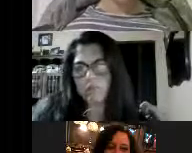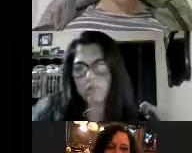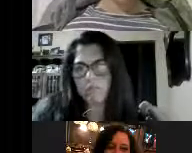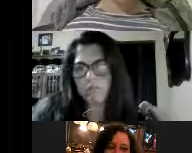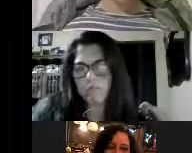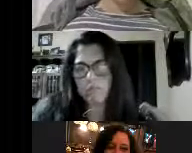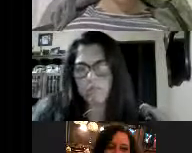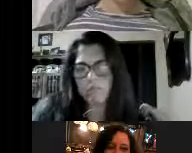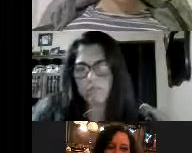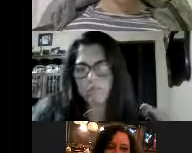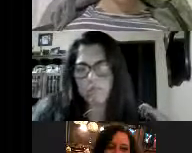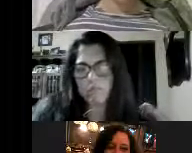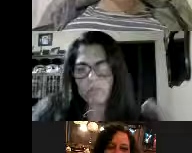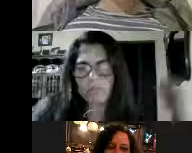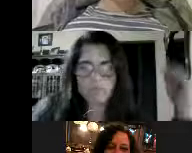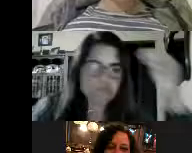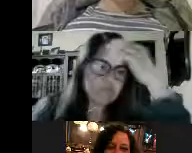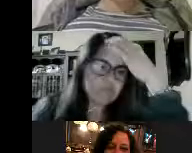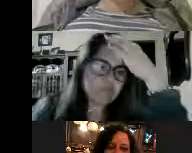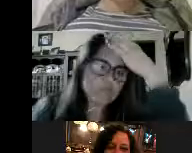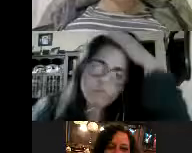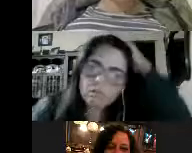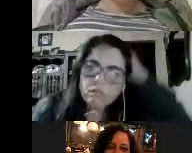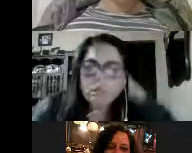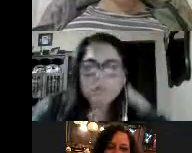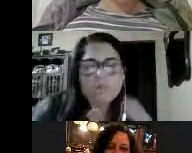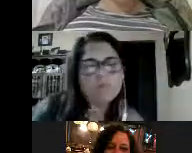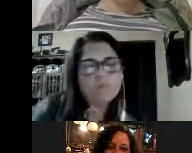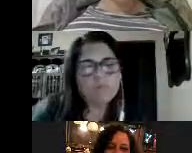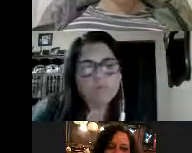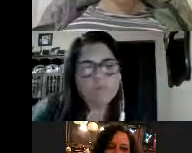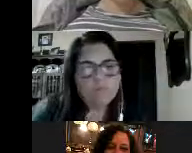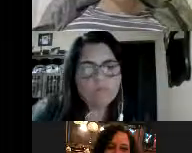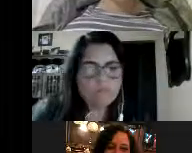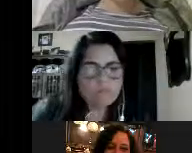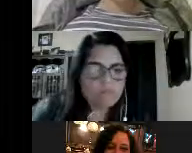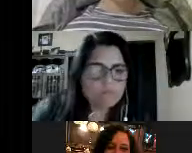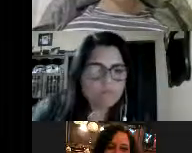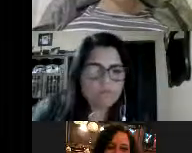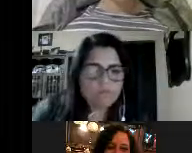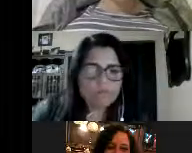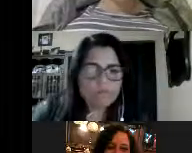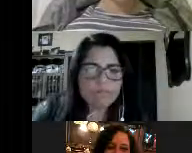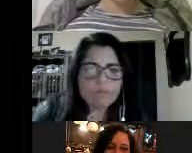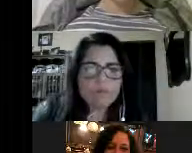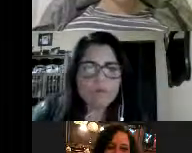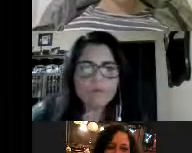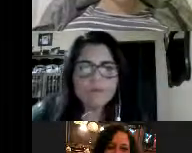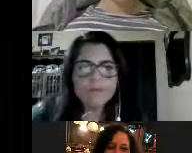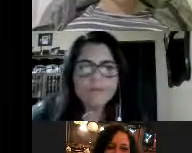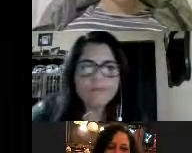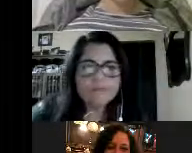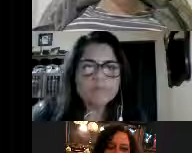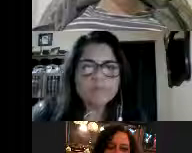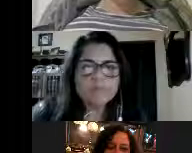que bueno, podemos suponer que por el tipo de cultura que tenemos, nosotros somos parecidos a los europeos, y lo que nosotros vemos, si bien en